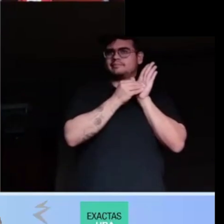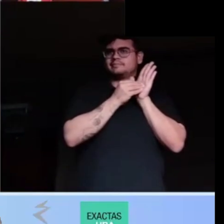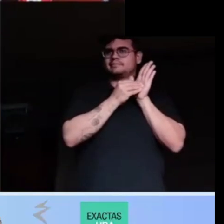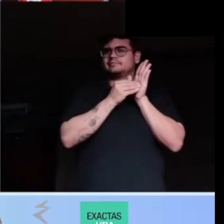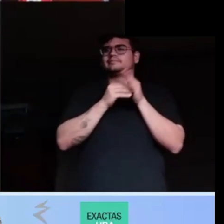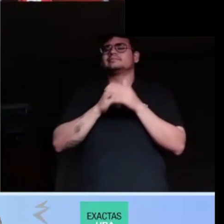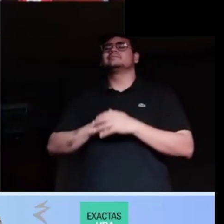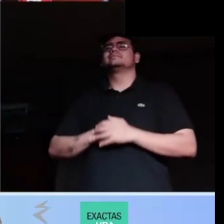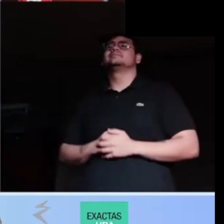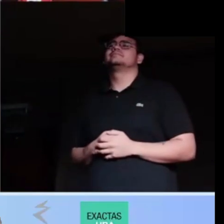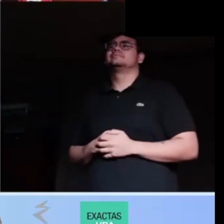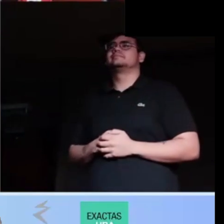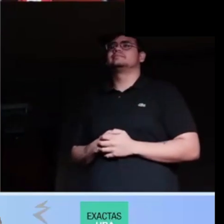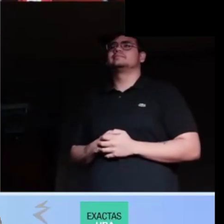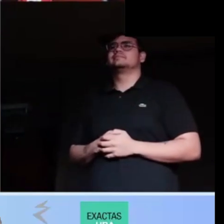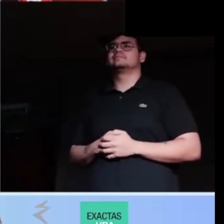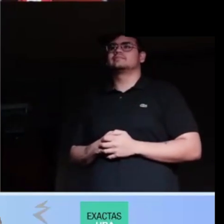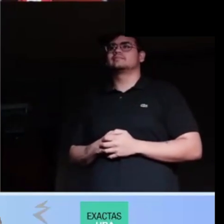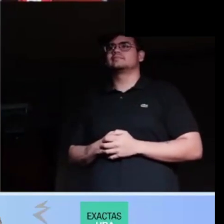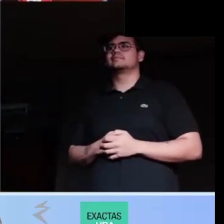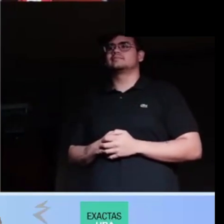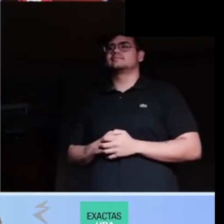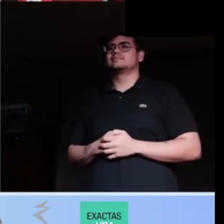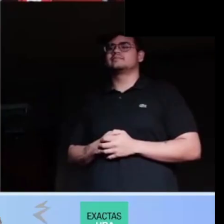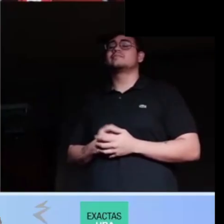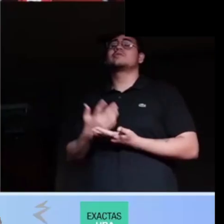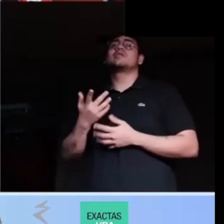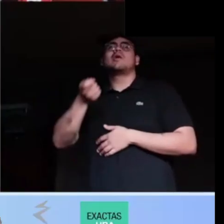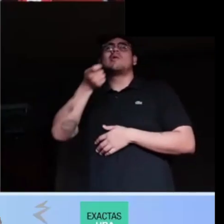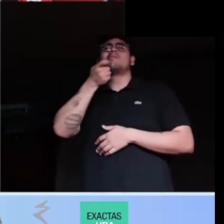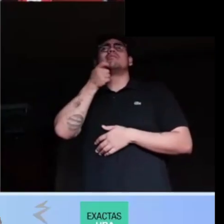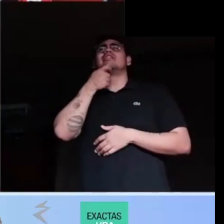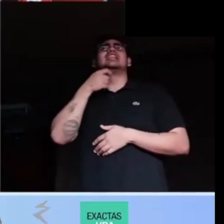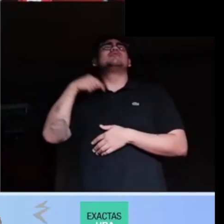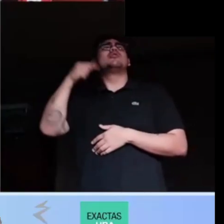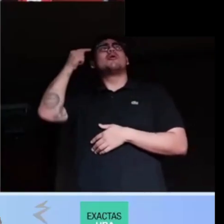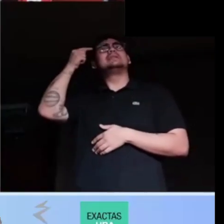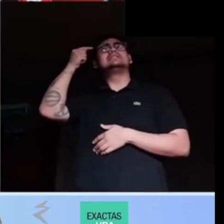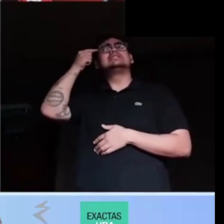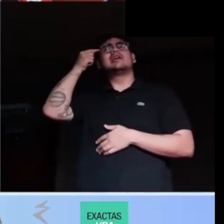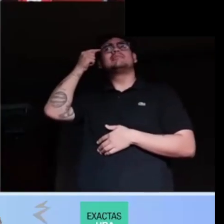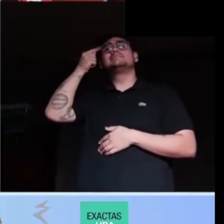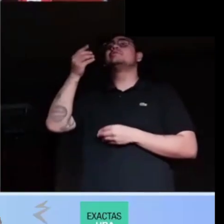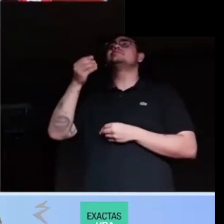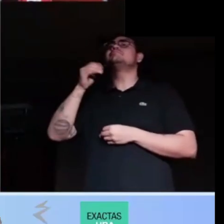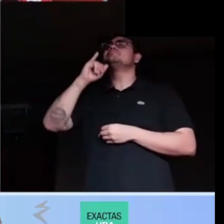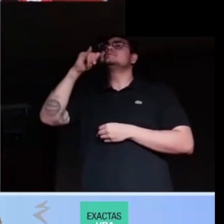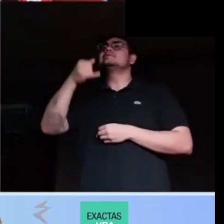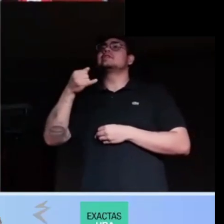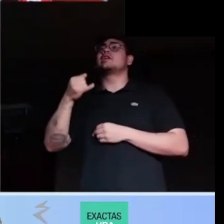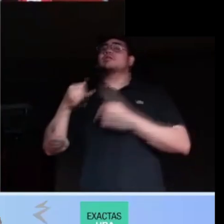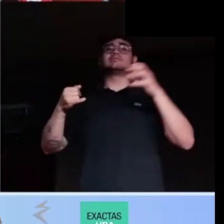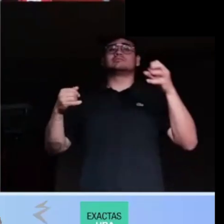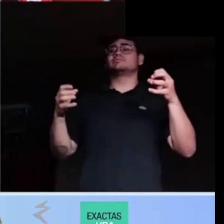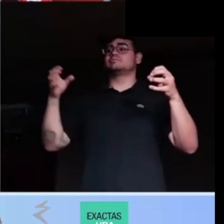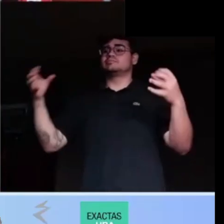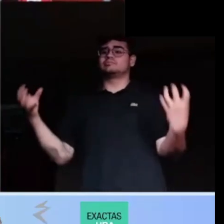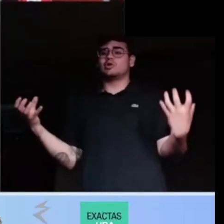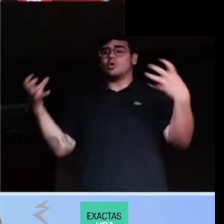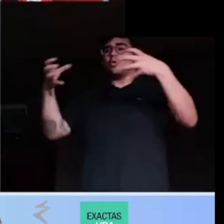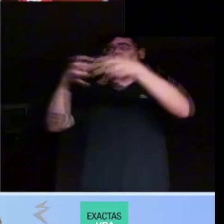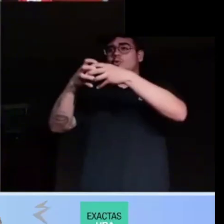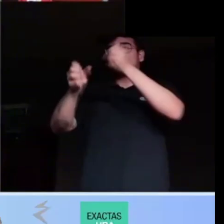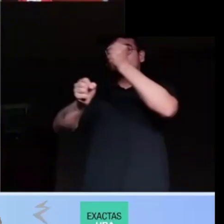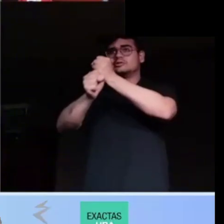Algunas de las conclusiones finales son, bueno, es posible construir espacios de colaboración y coaprendizaje entre docentes y